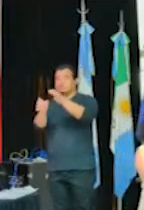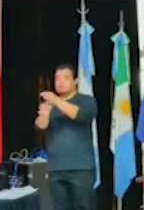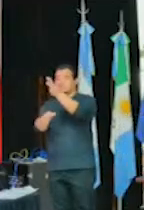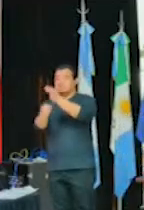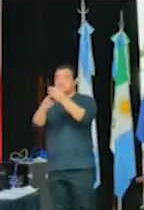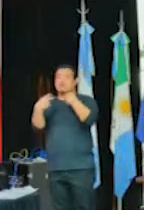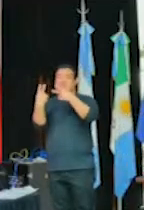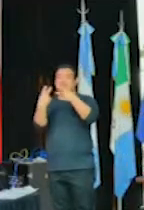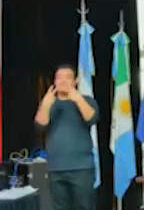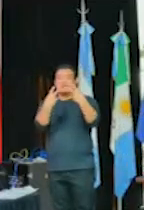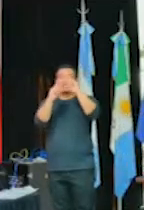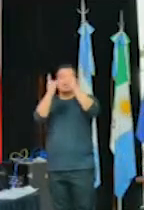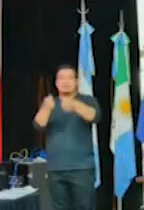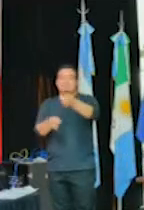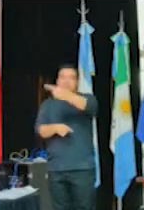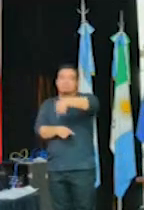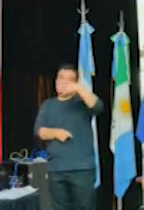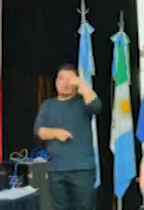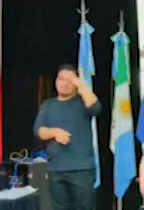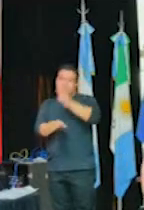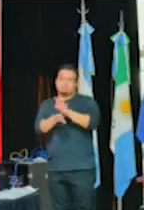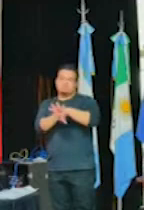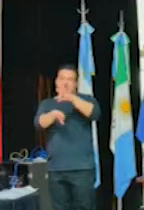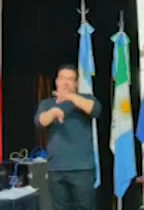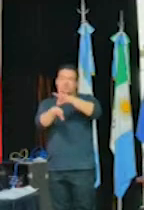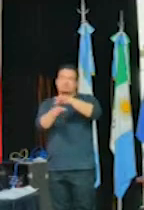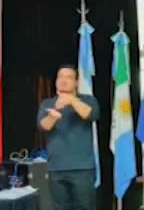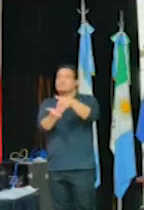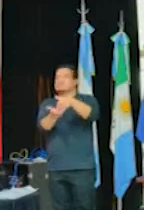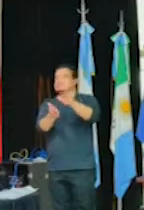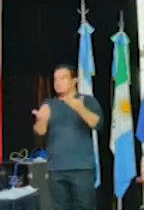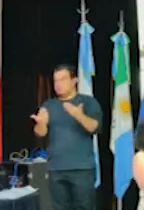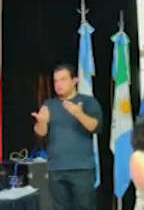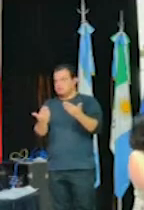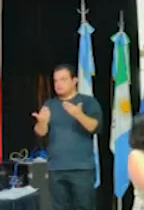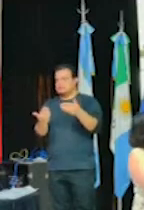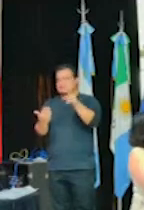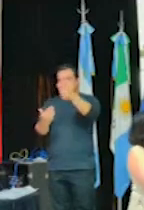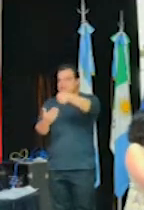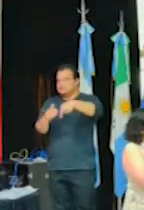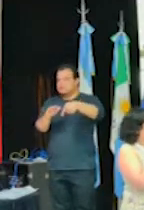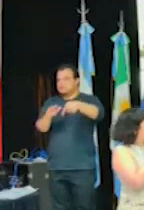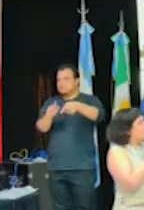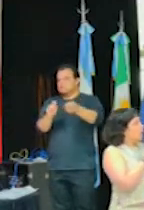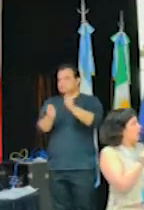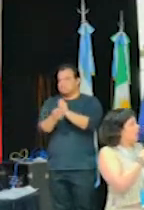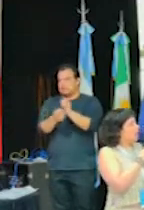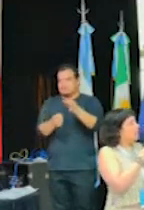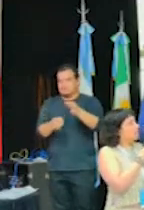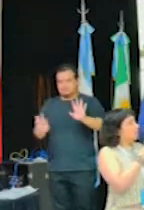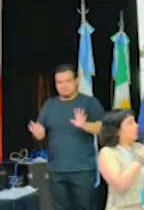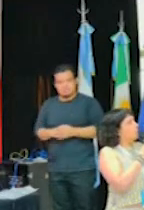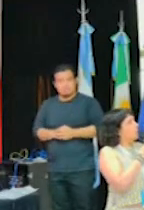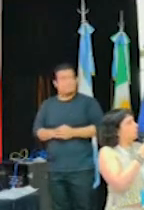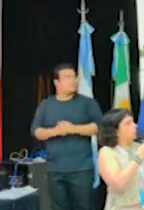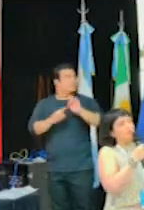los médicos somos desechables. Esa es la forma de destruir un sistema humanizado. Bueno, y esto